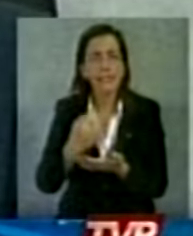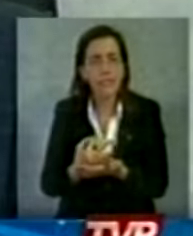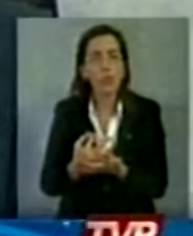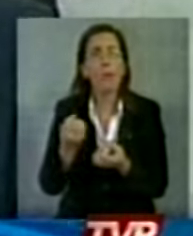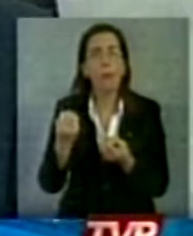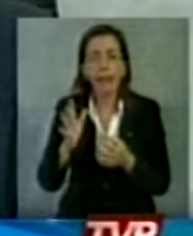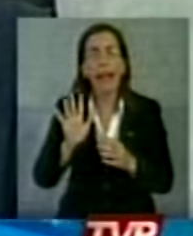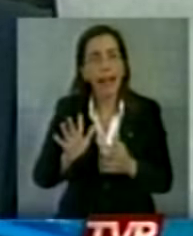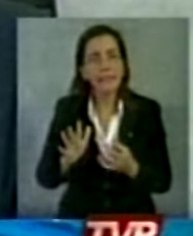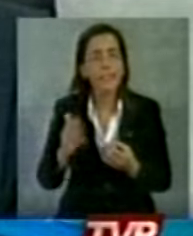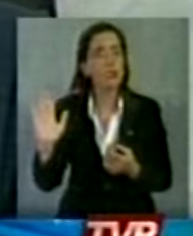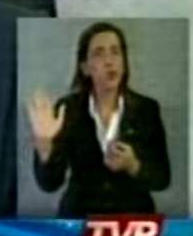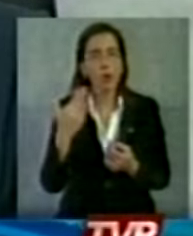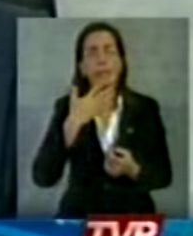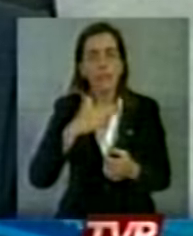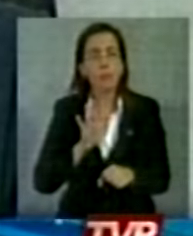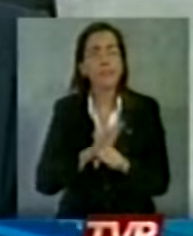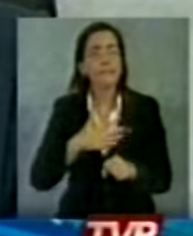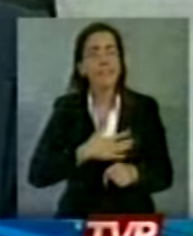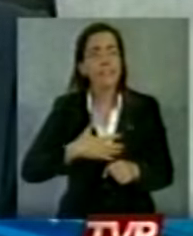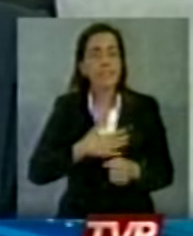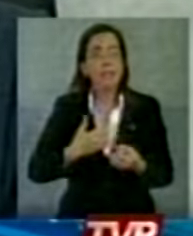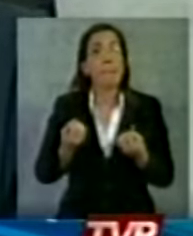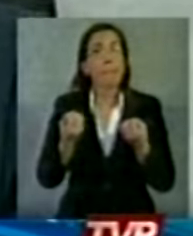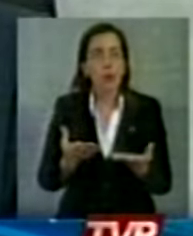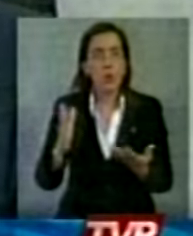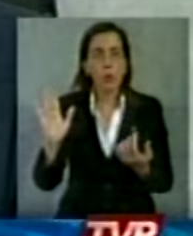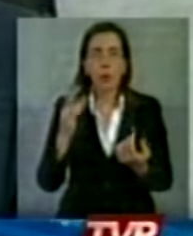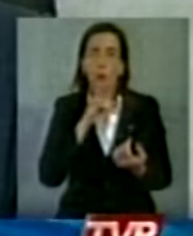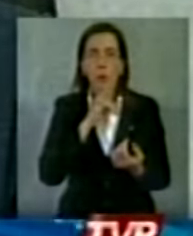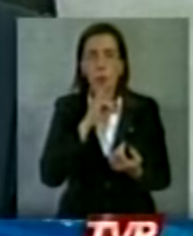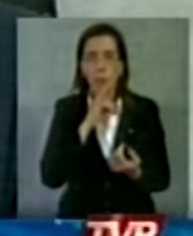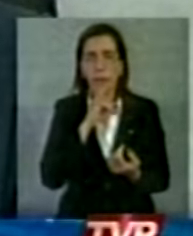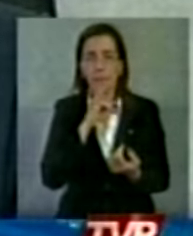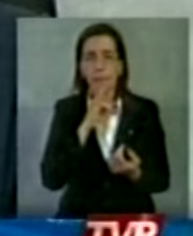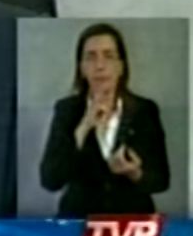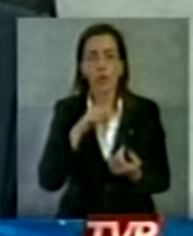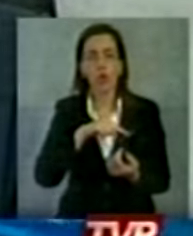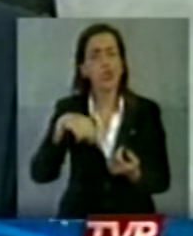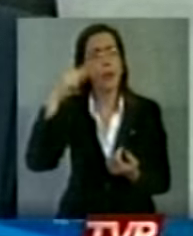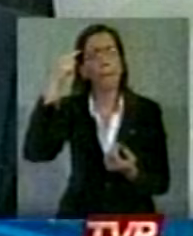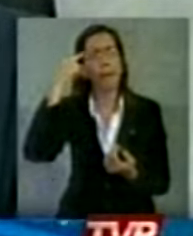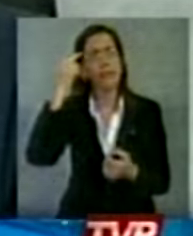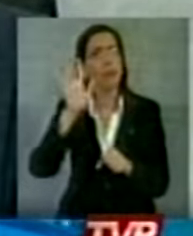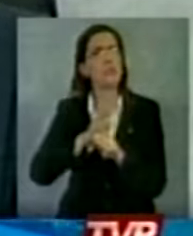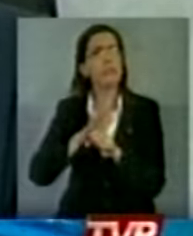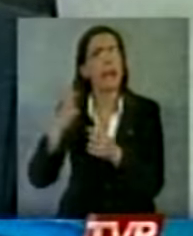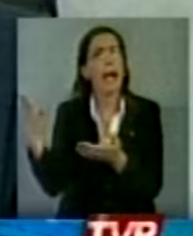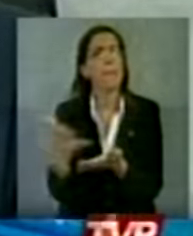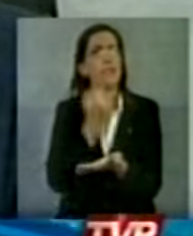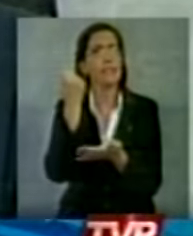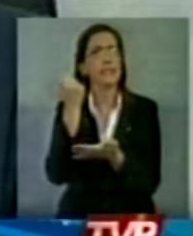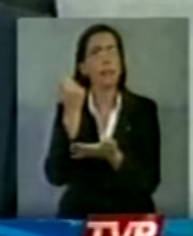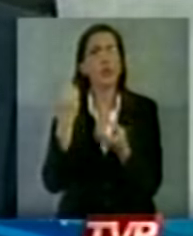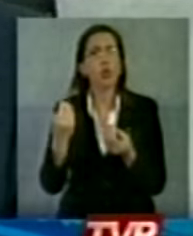el bienestar de nuestra provincia. No podemos pensar en el aprovechamiento de las oportunidades de ningún